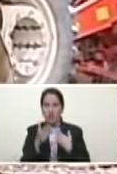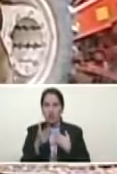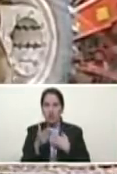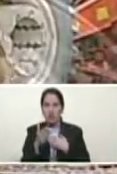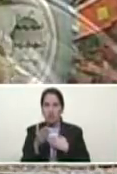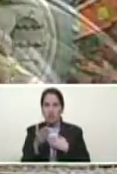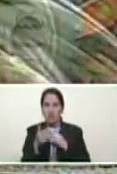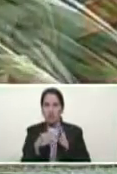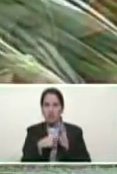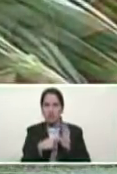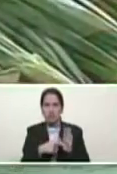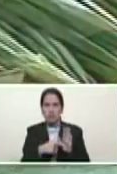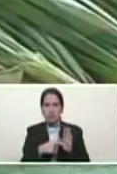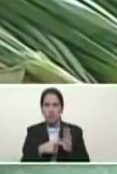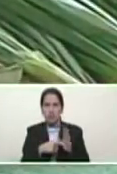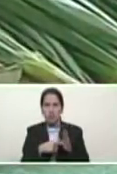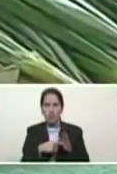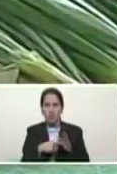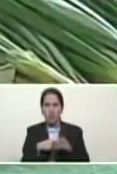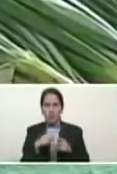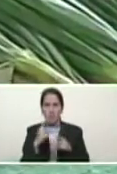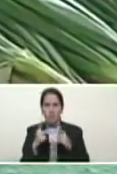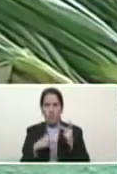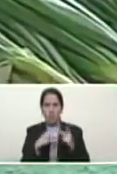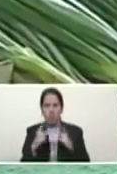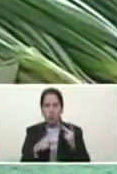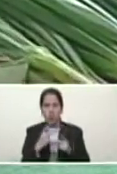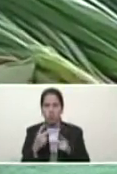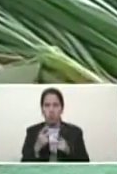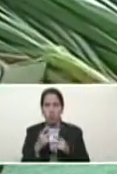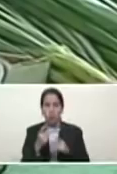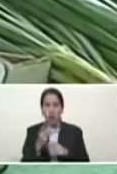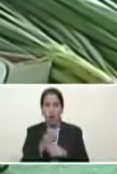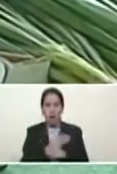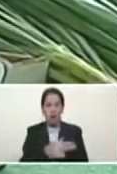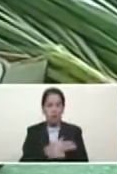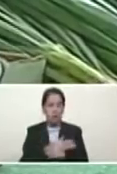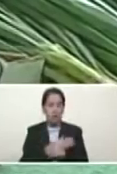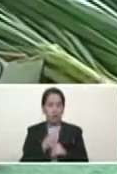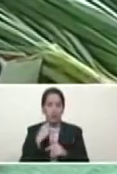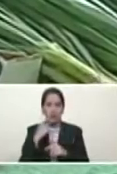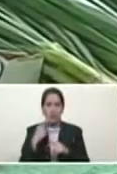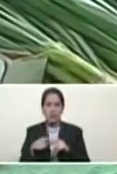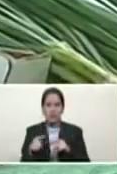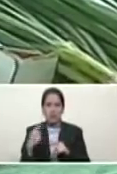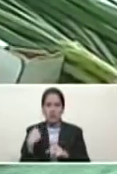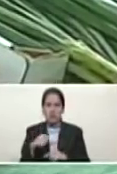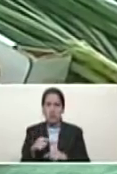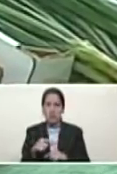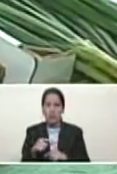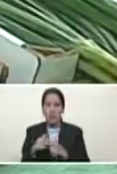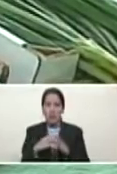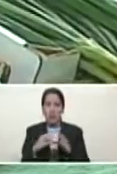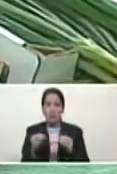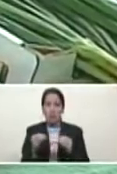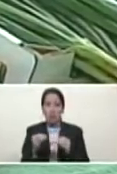una muestra de los productos que desde este predio, todo eso es producido acá en Cacique Yare, todo, absolutamente todo. Más el